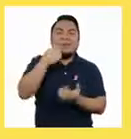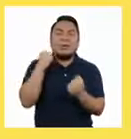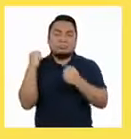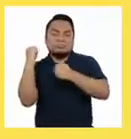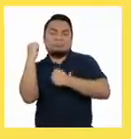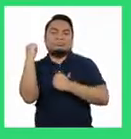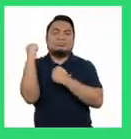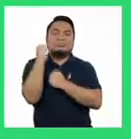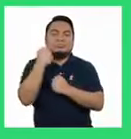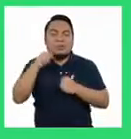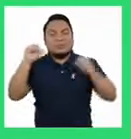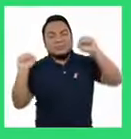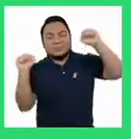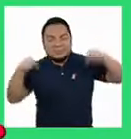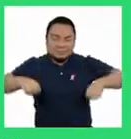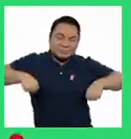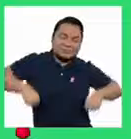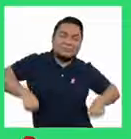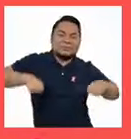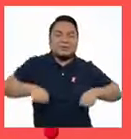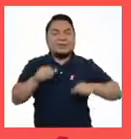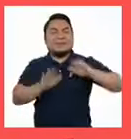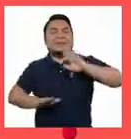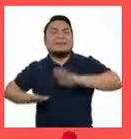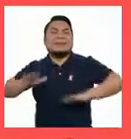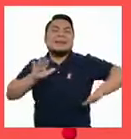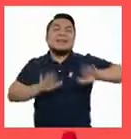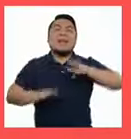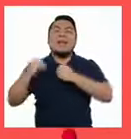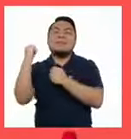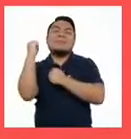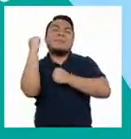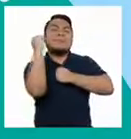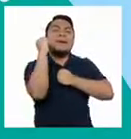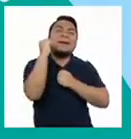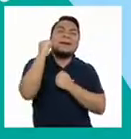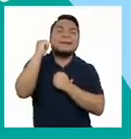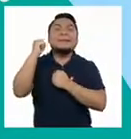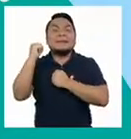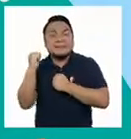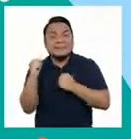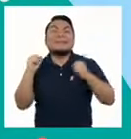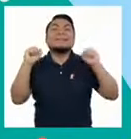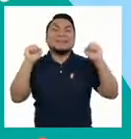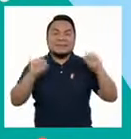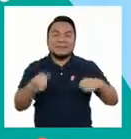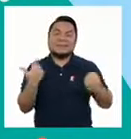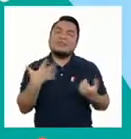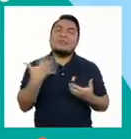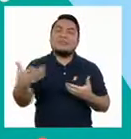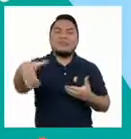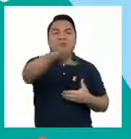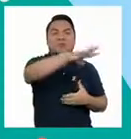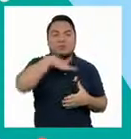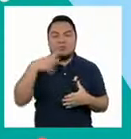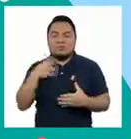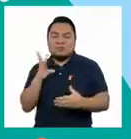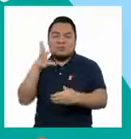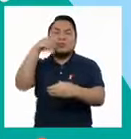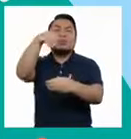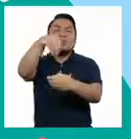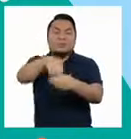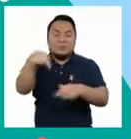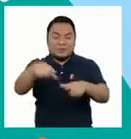huayno, pandilla, festejo y vals. Hago parte de esta